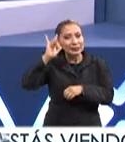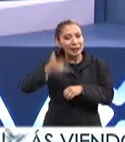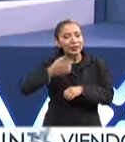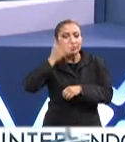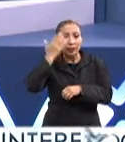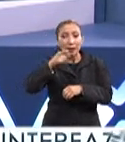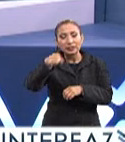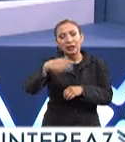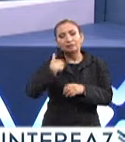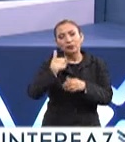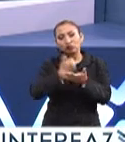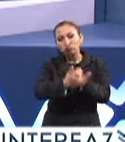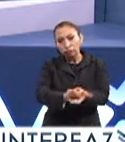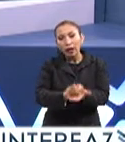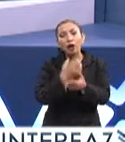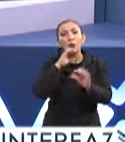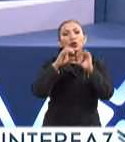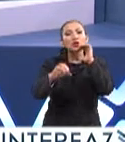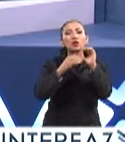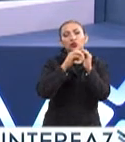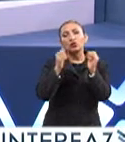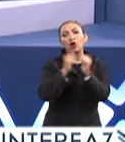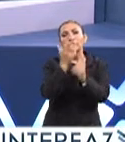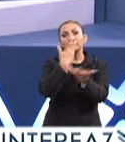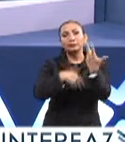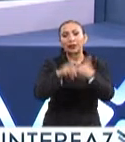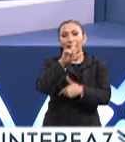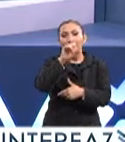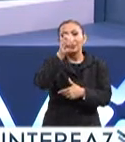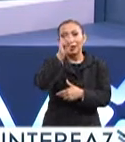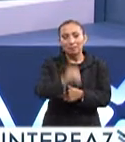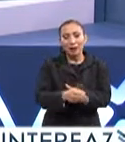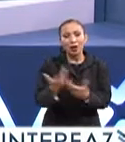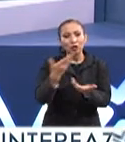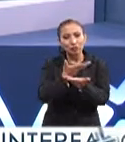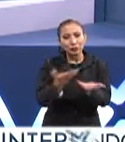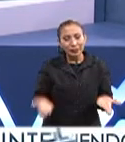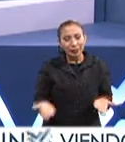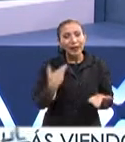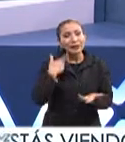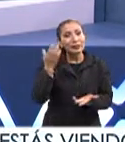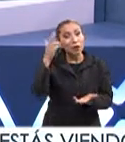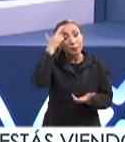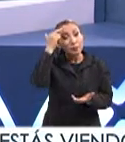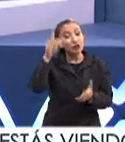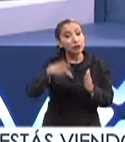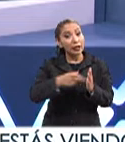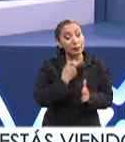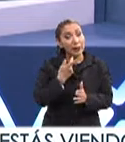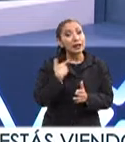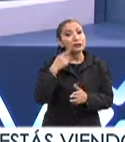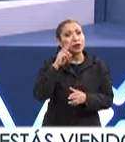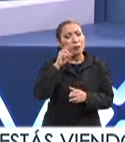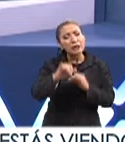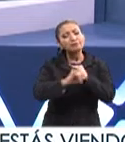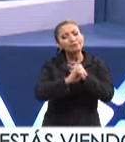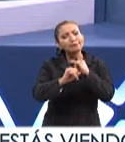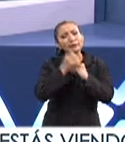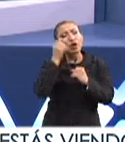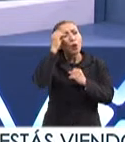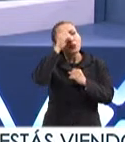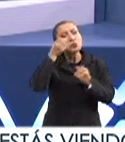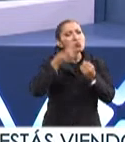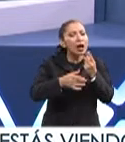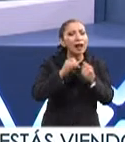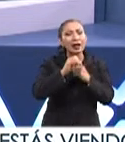Yebra. Ya saben, ella siempre nos ayuda a comunicarnos a través de la lengua de señas mexicana con ustedes. Y les recordamos una vez más que nos sigan y nos comenten